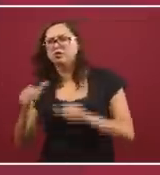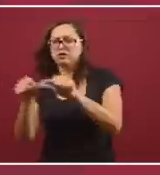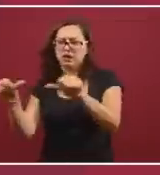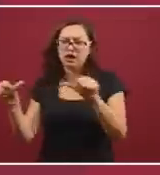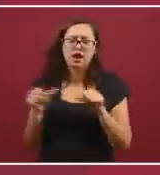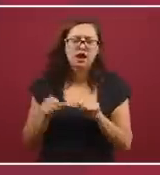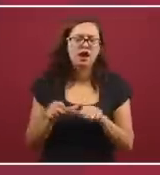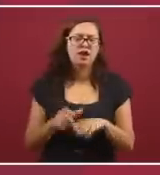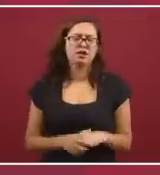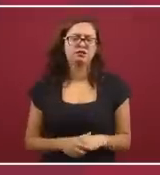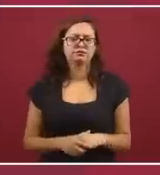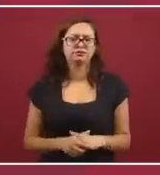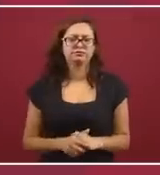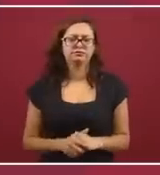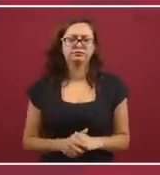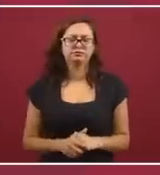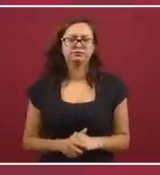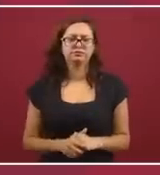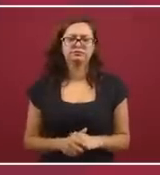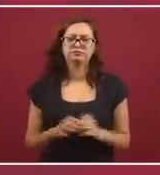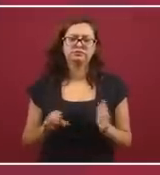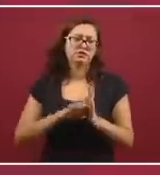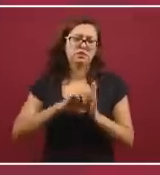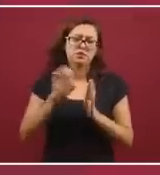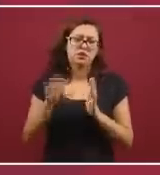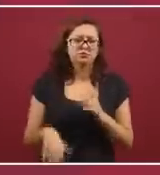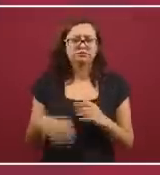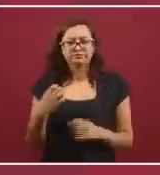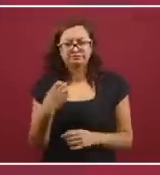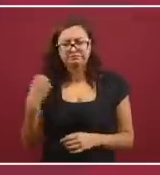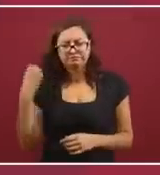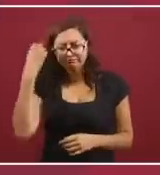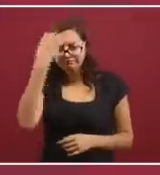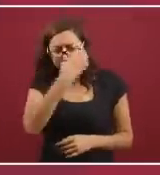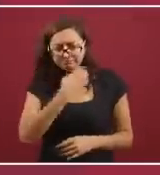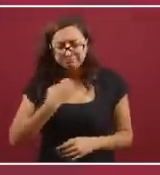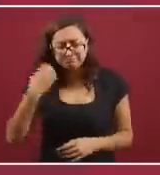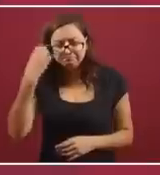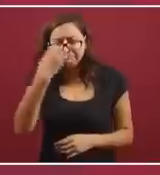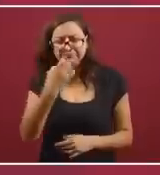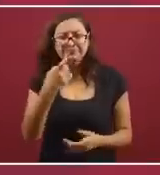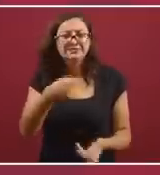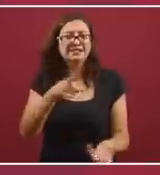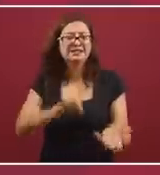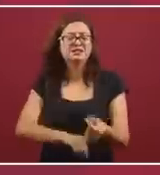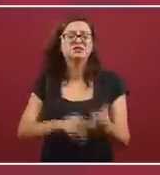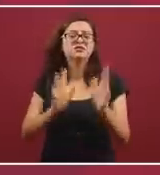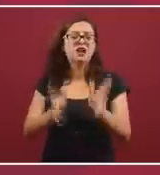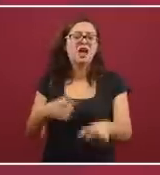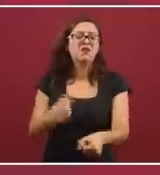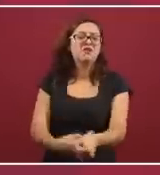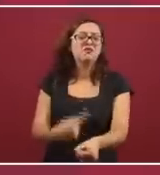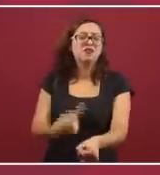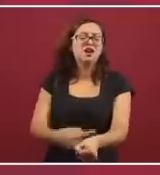no están en condiciones porque tienen alguna enfermedad